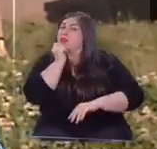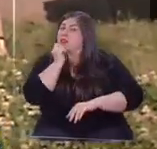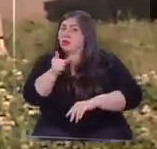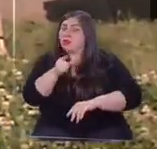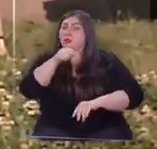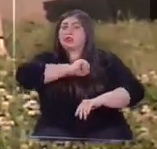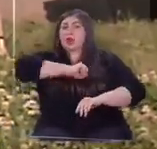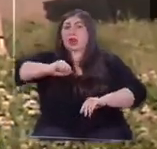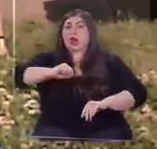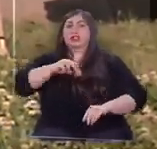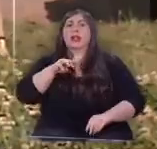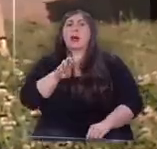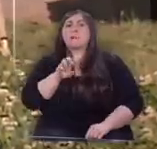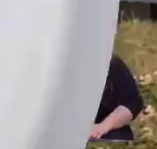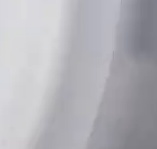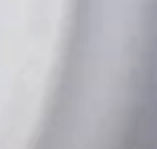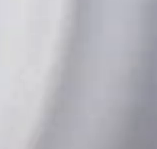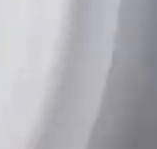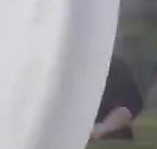el pastor.